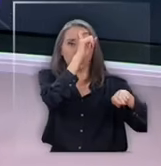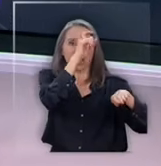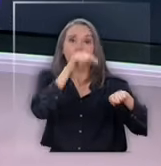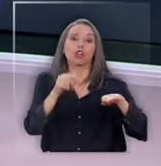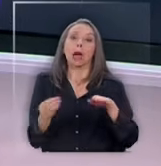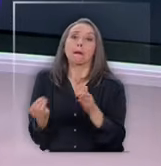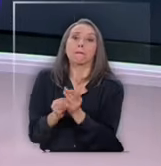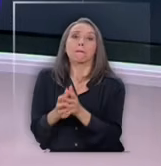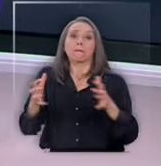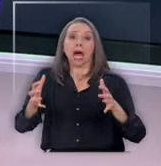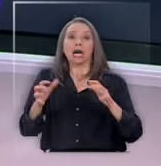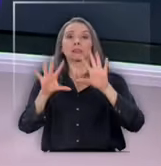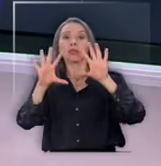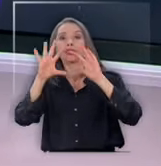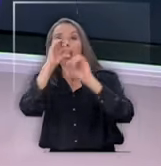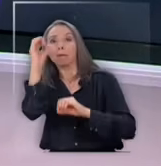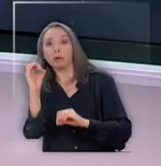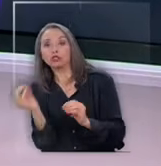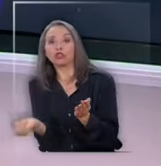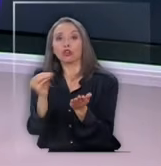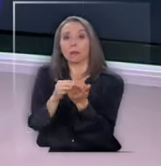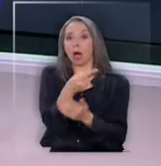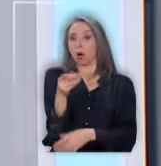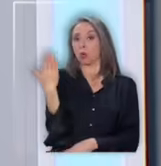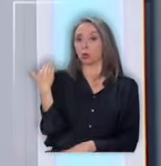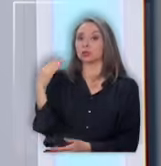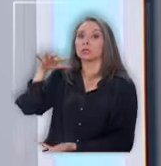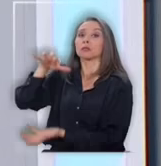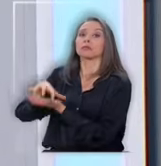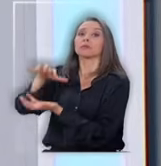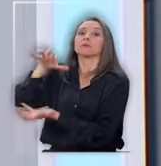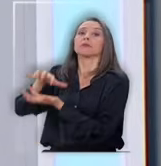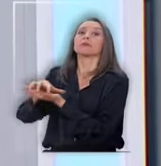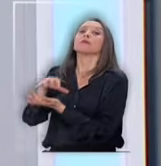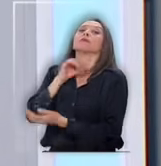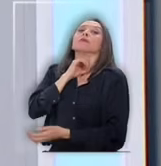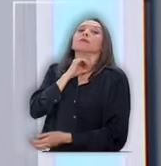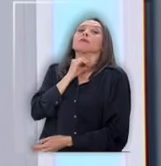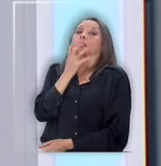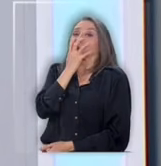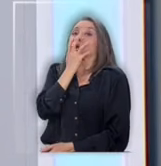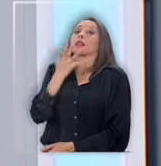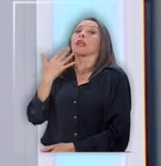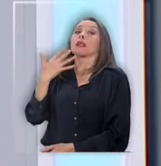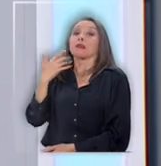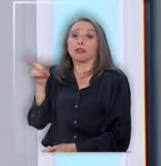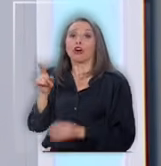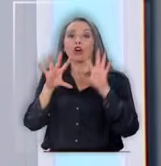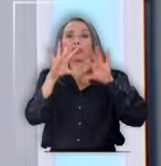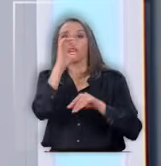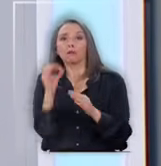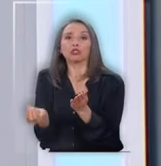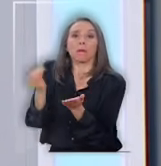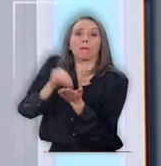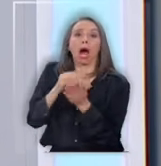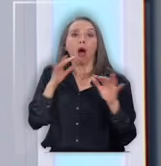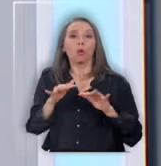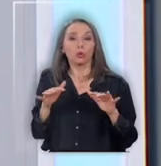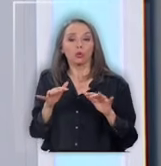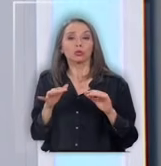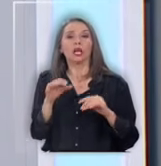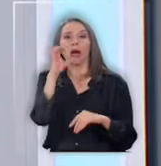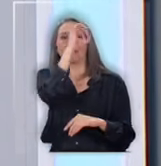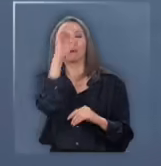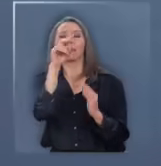ocupación de camas críticas en un 10% la ocupación de ventiladores mecánicos también en un 10 por ciento y recordemos que los porcentajes